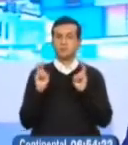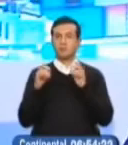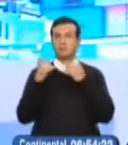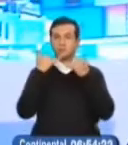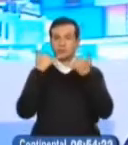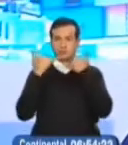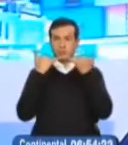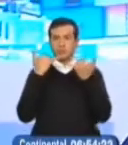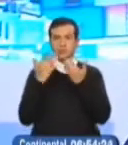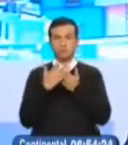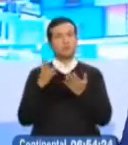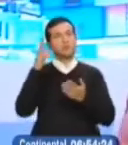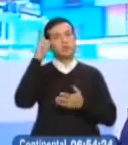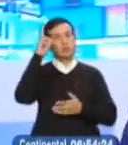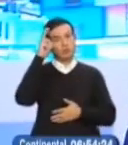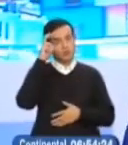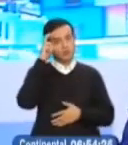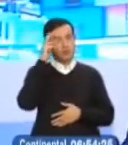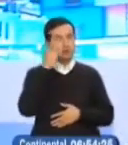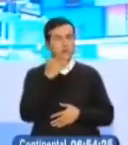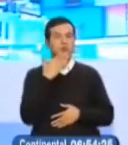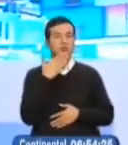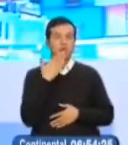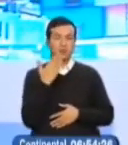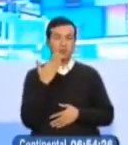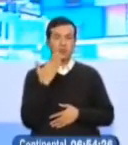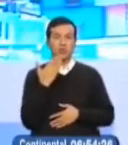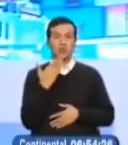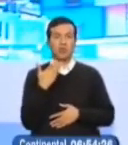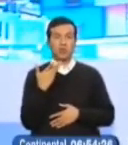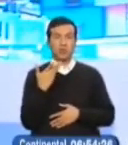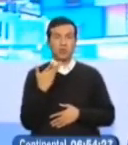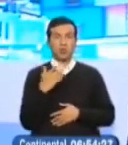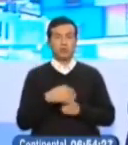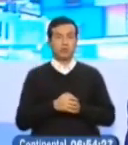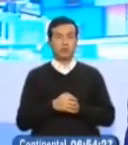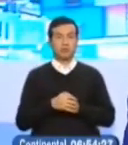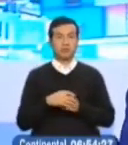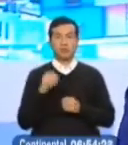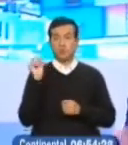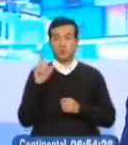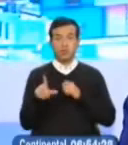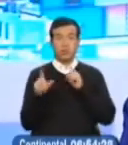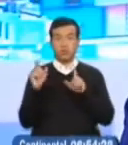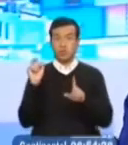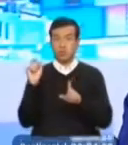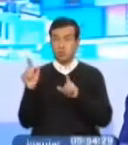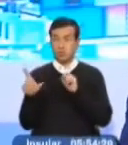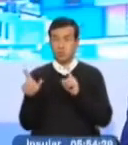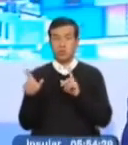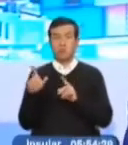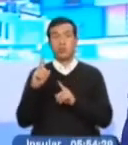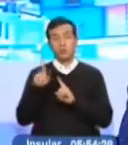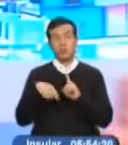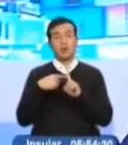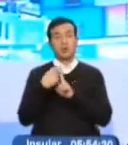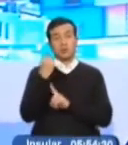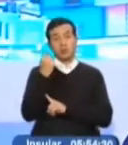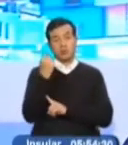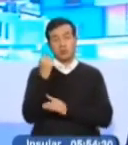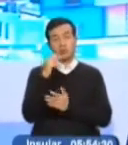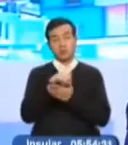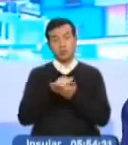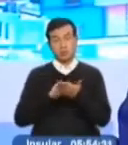eso creemos que esto no va a trasladarse de manera significativa, va a ser un costo adicional que es